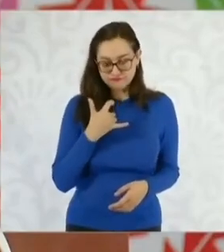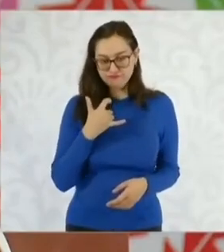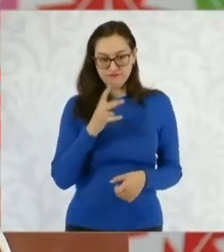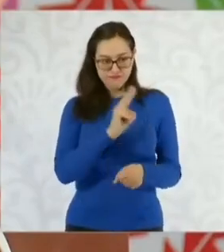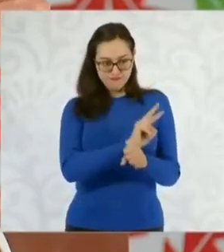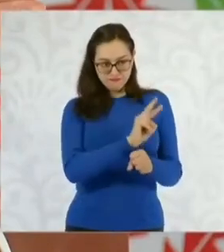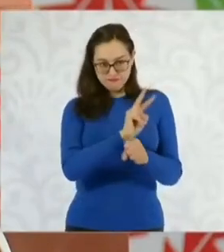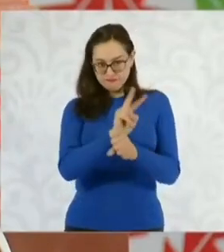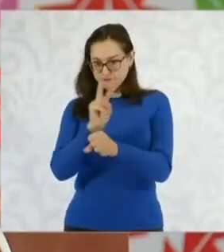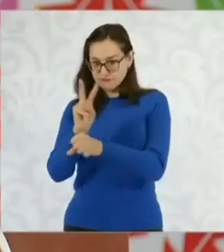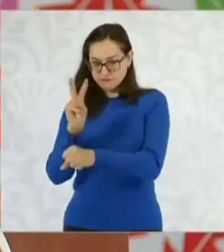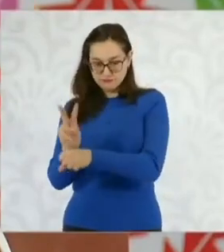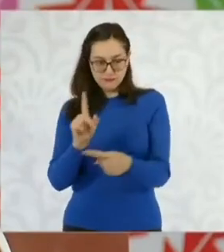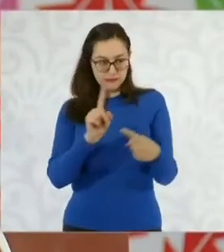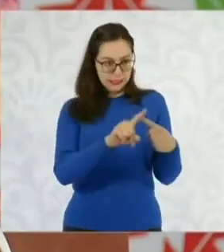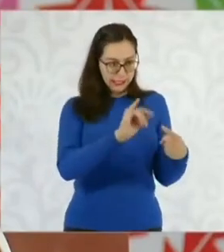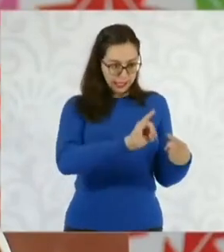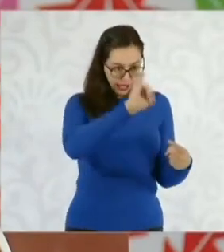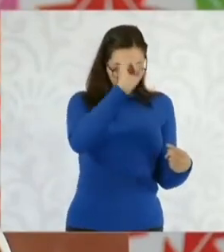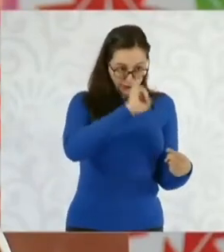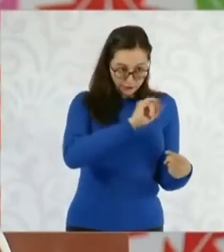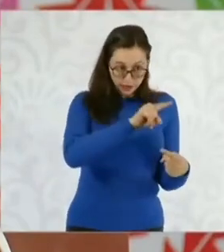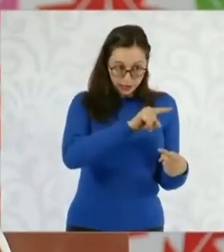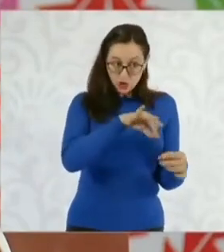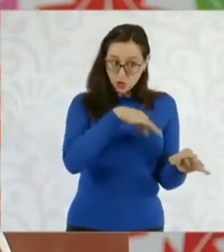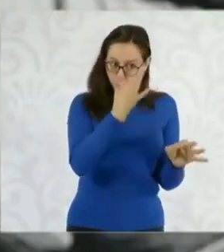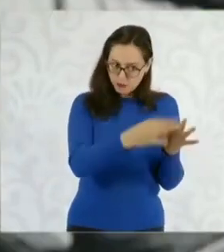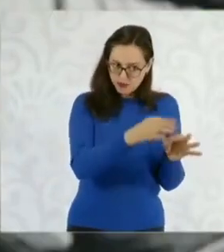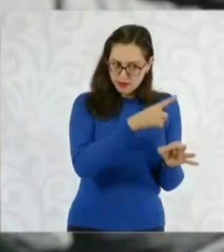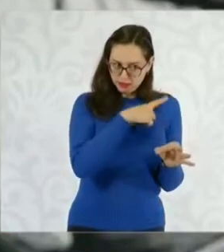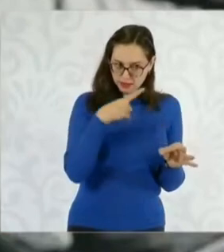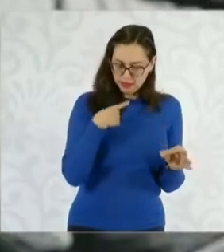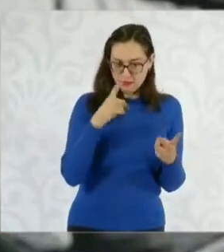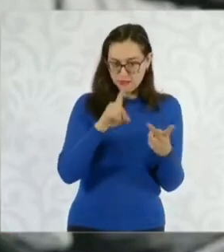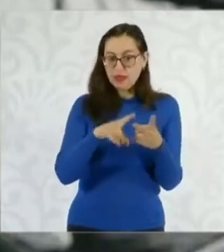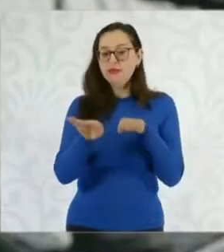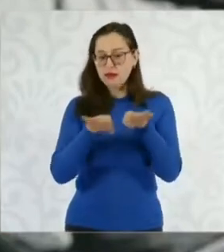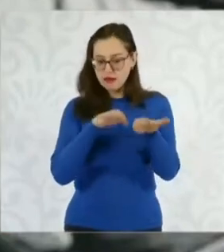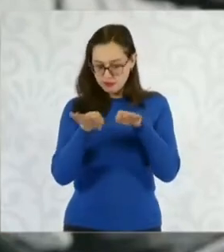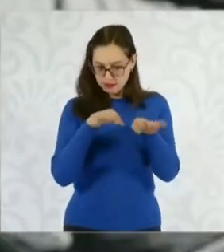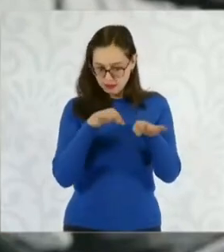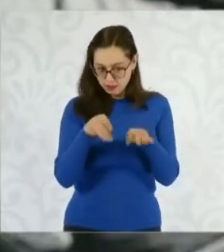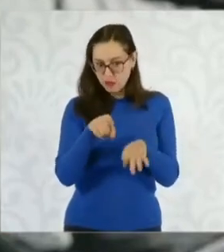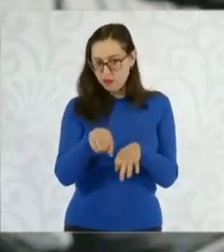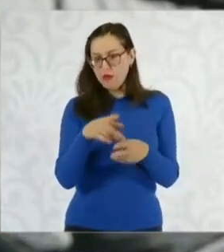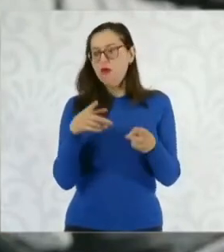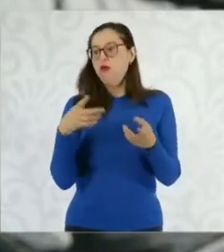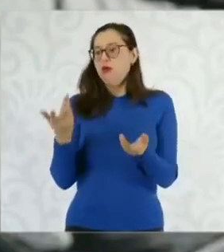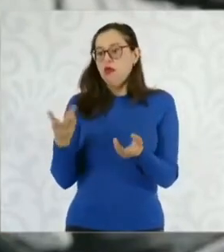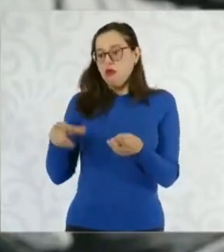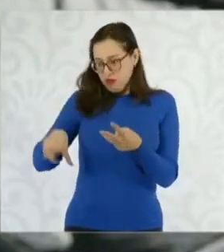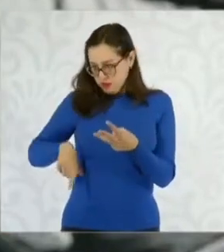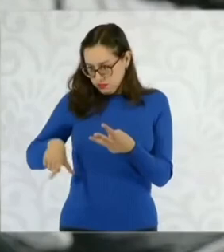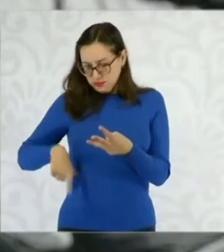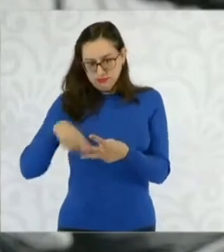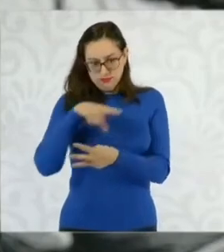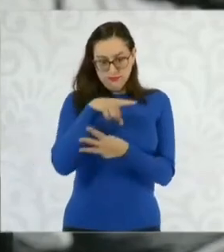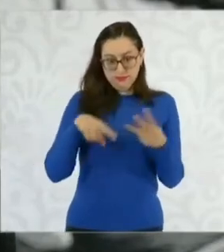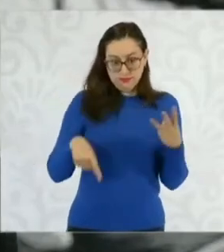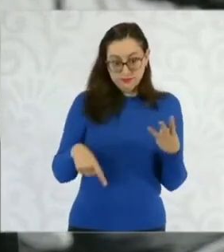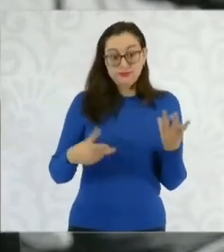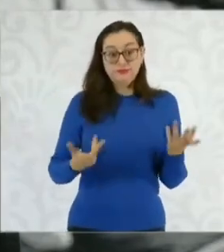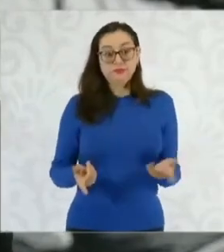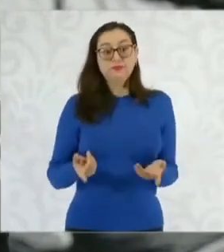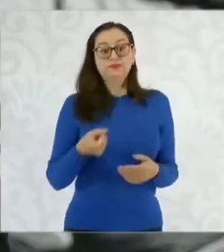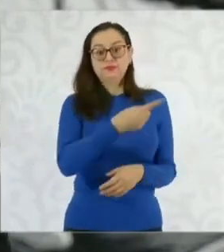cumplimiento, es decir, estar todo el tiempo con los empleadores, con los patrones, no nos gusta llamarles